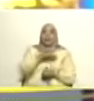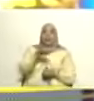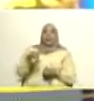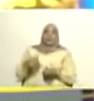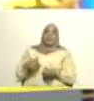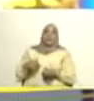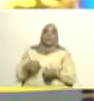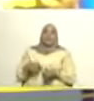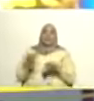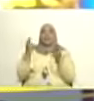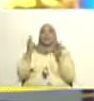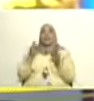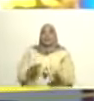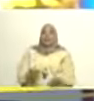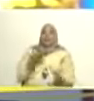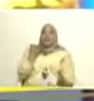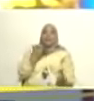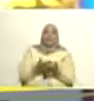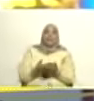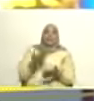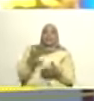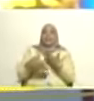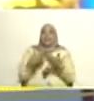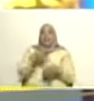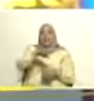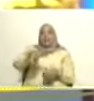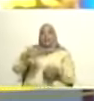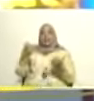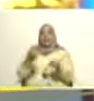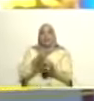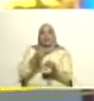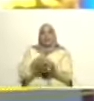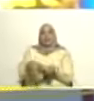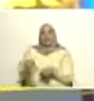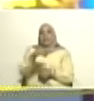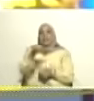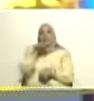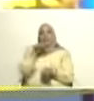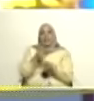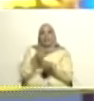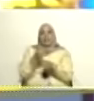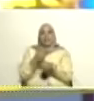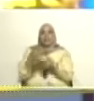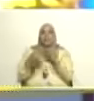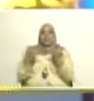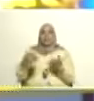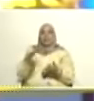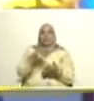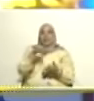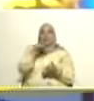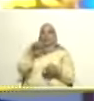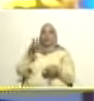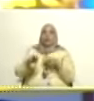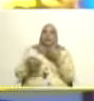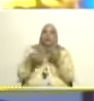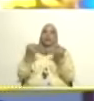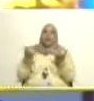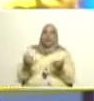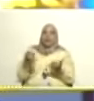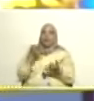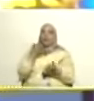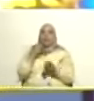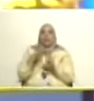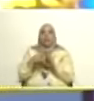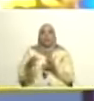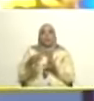Se buscó la forma de poder seguir trayendo bauxita y en este caso logramos conseguir un yacimiento muy cerca de aquí, de Puerto Ordaz,